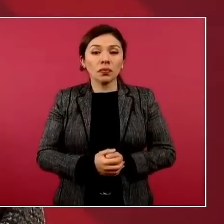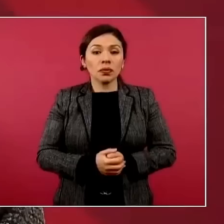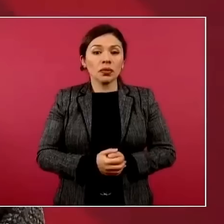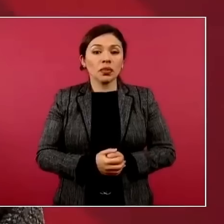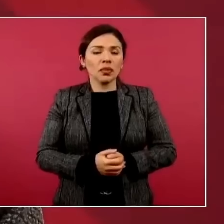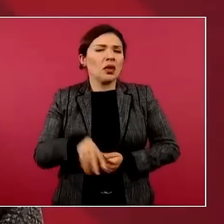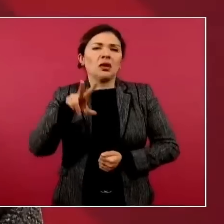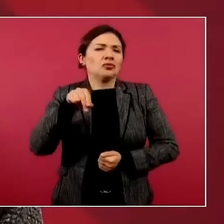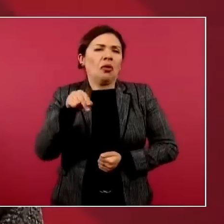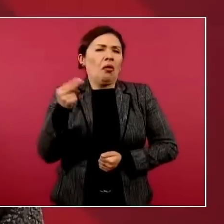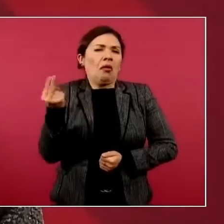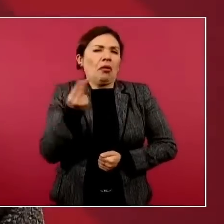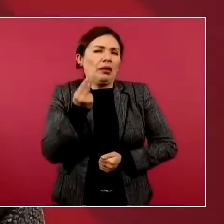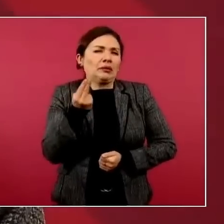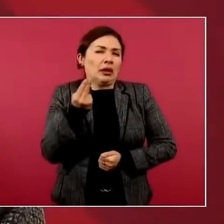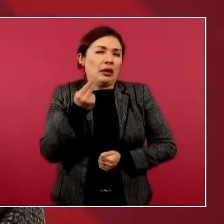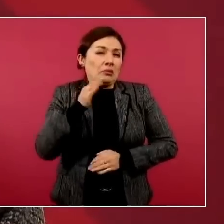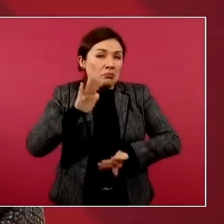enfadarnos,